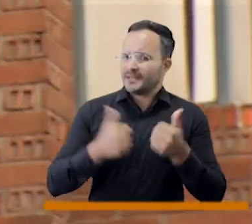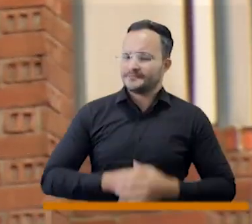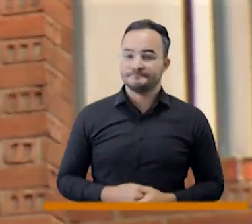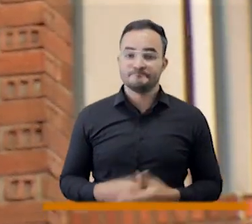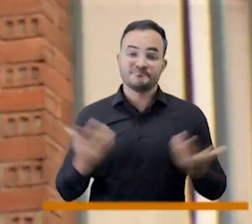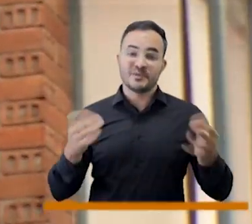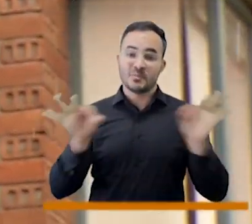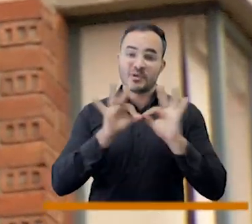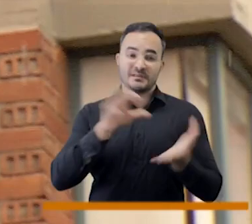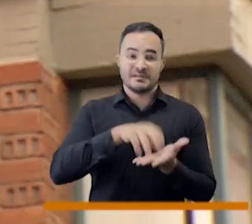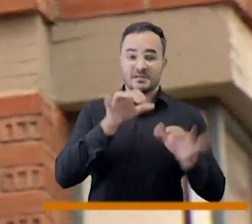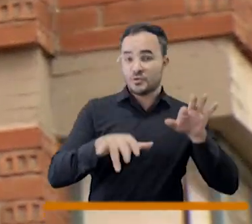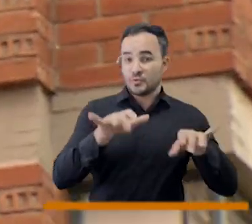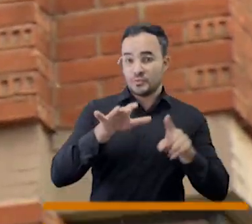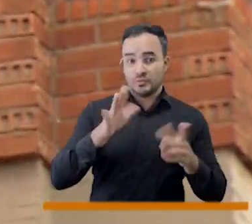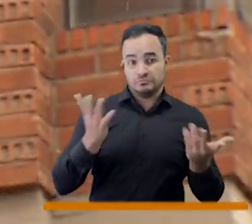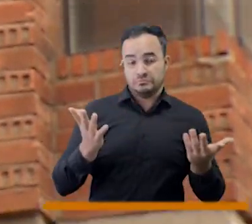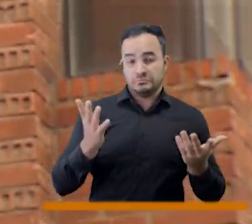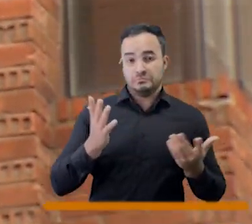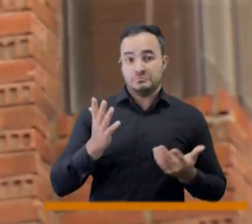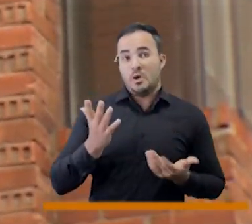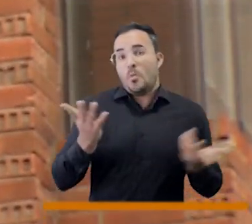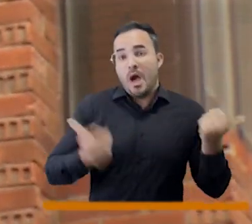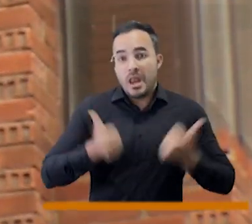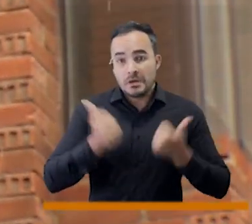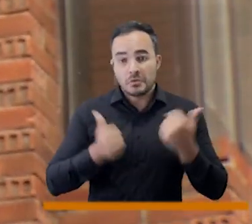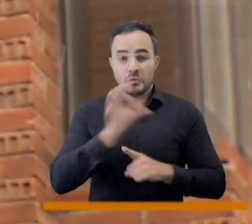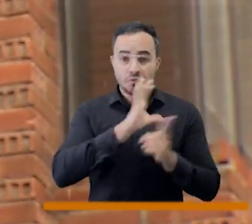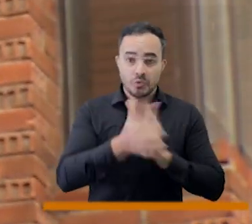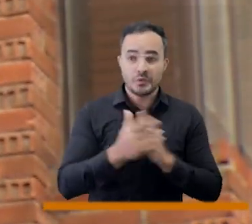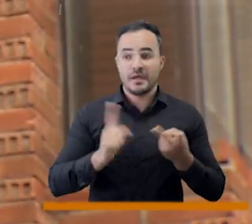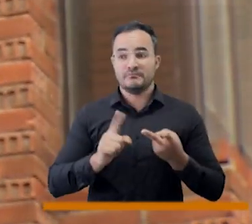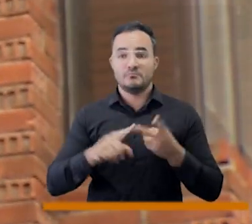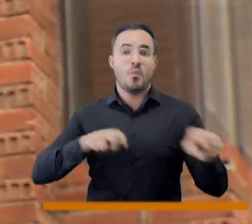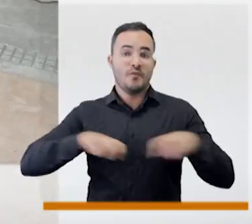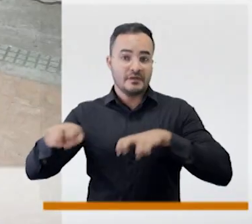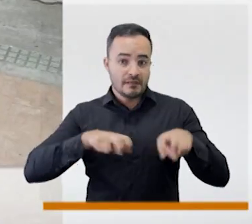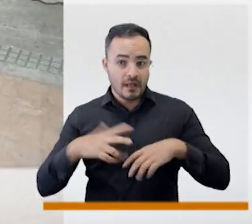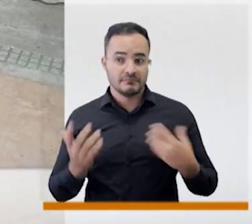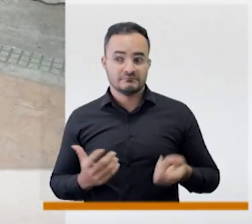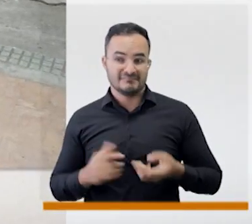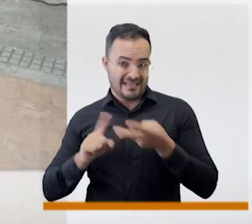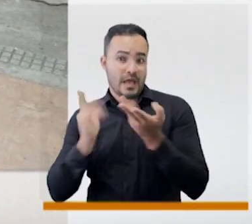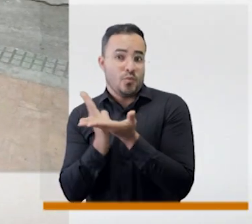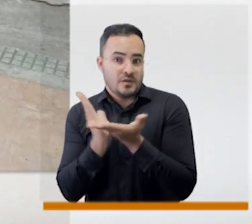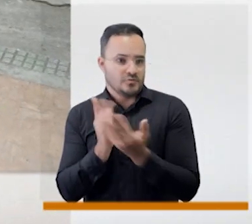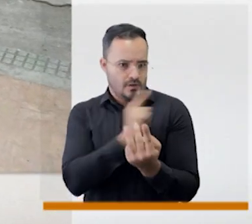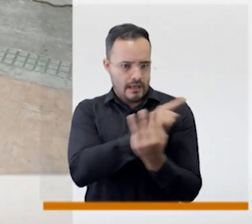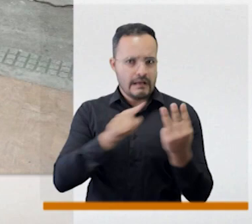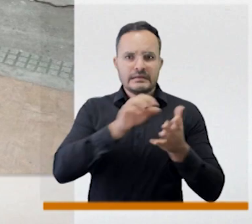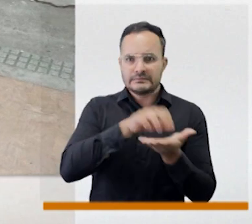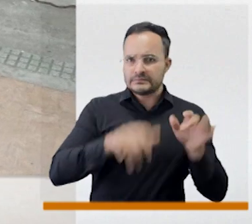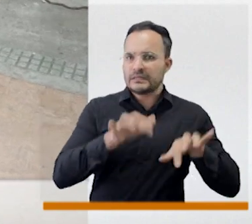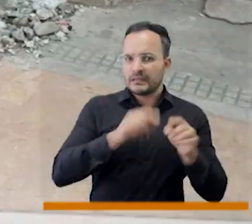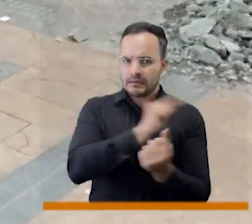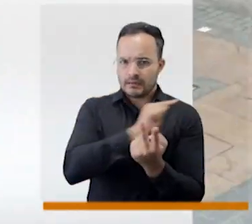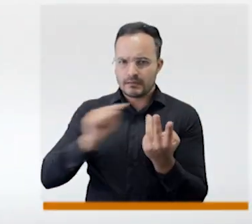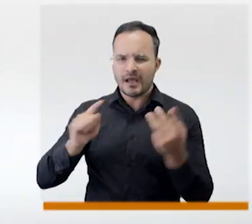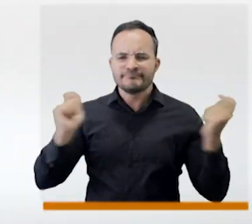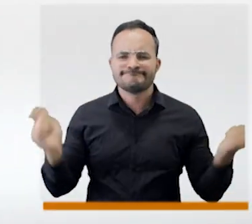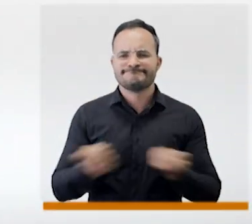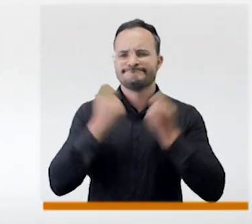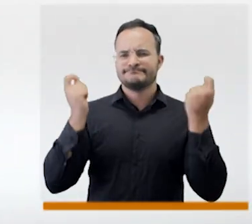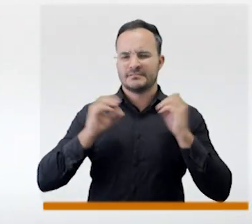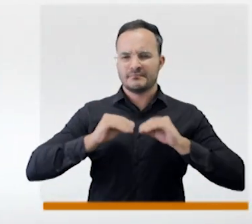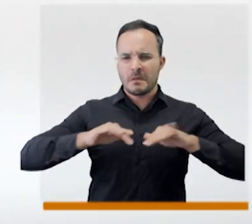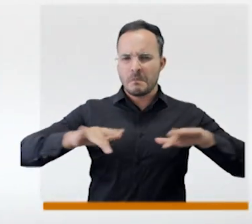desde la Secretaría de Cultura Ciudadana, desde la Secretaría de Movilidad, desde la misma Secretaría de Educación, que se refuercen esas campañas educativas, esas